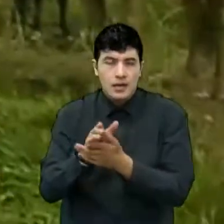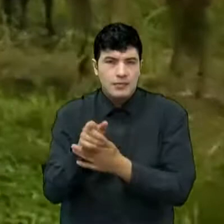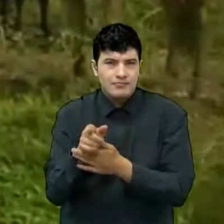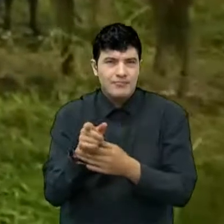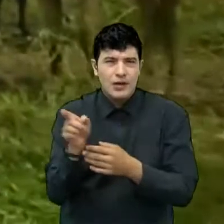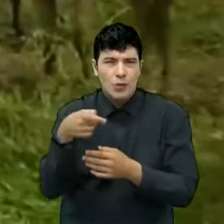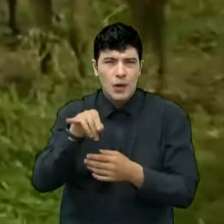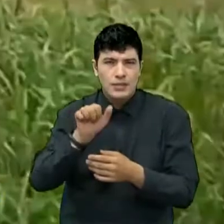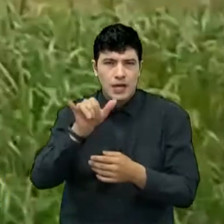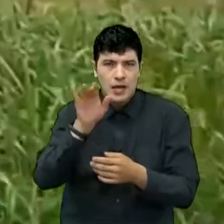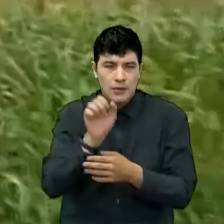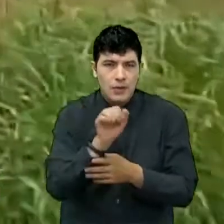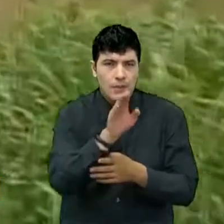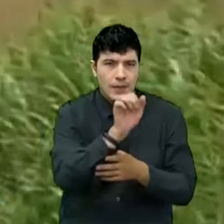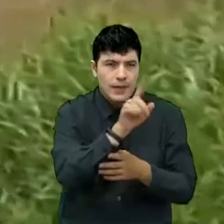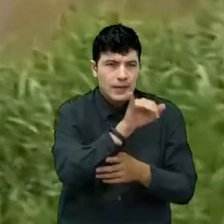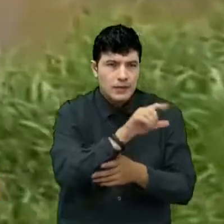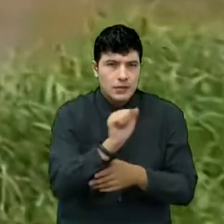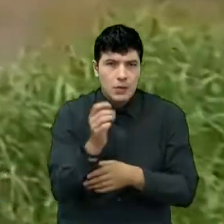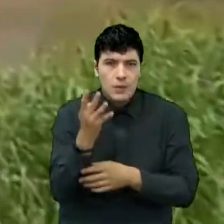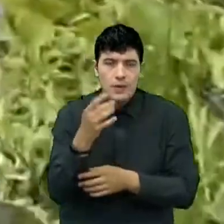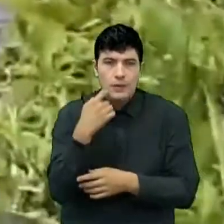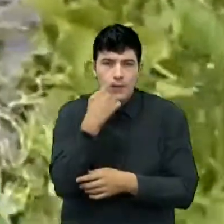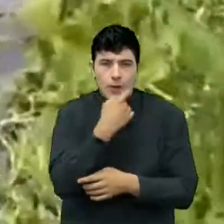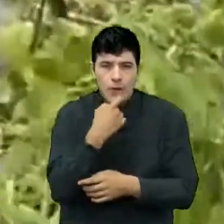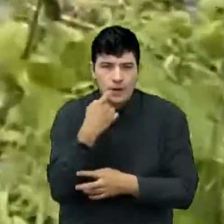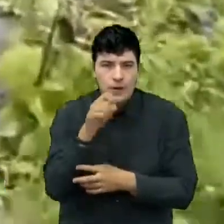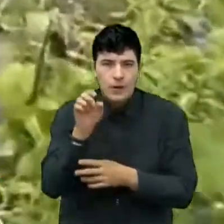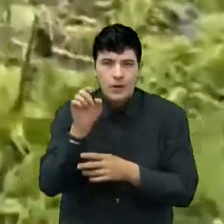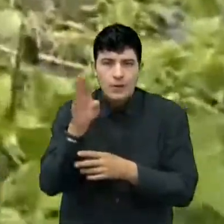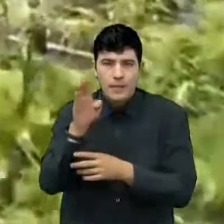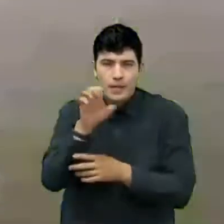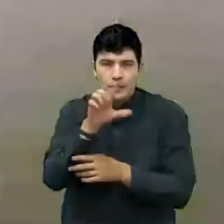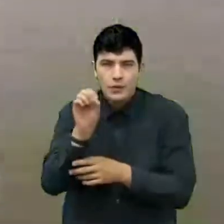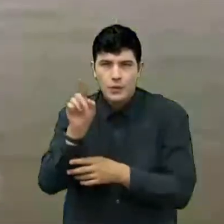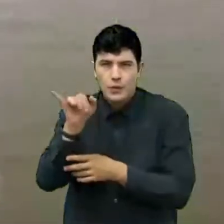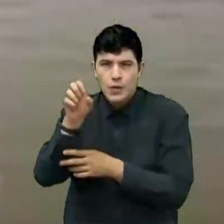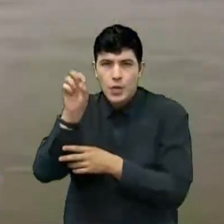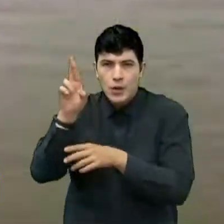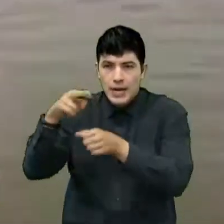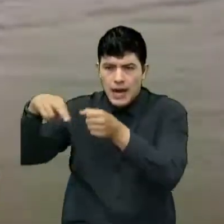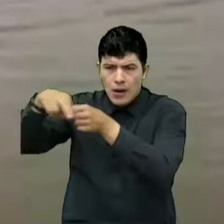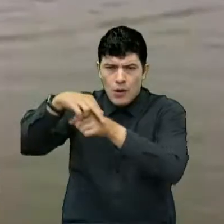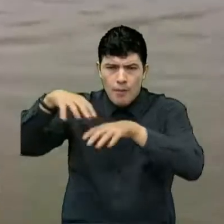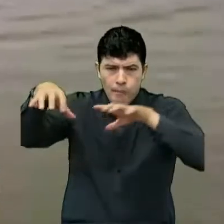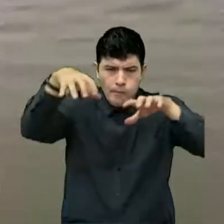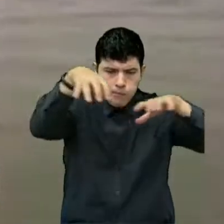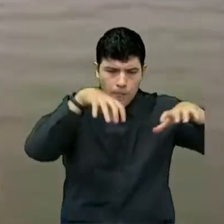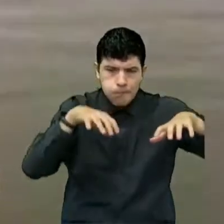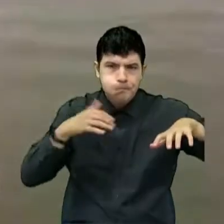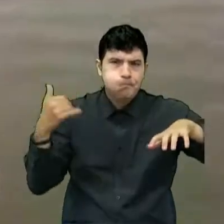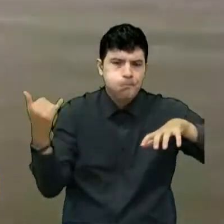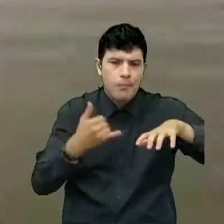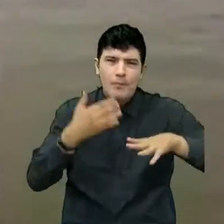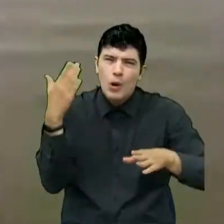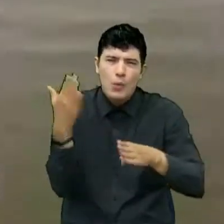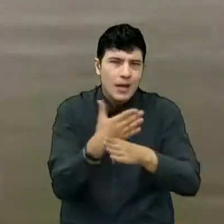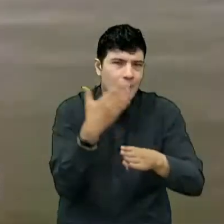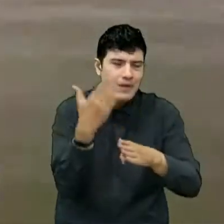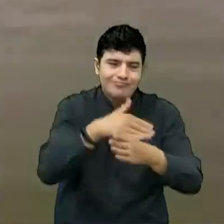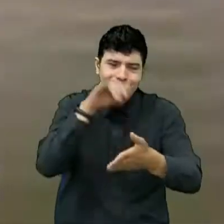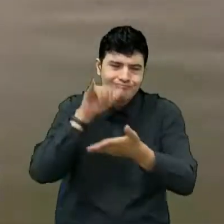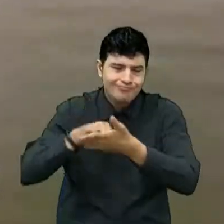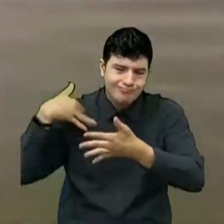Bijagual, Guayao, Vadillo, Cuatro Bocas, Bellunión. Por todas esas regiones son las mismas problemáticas.